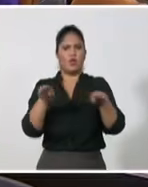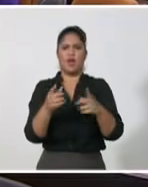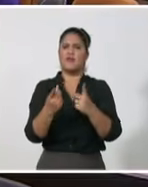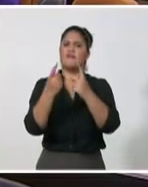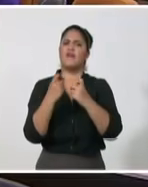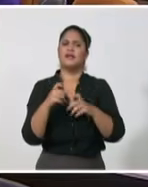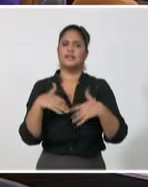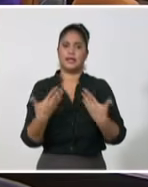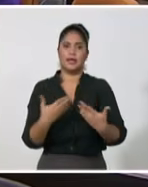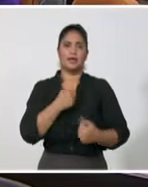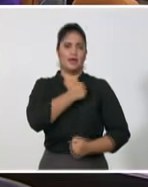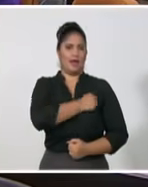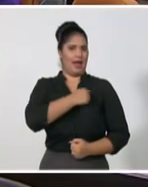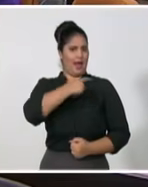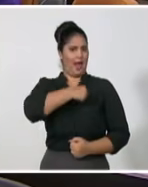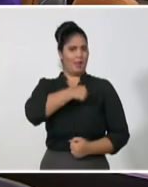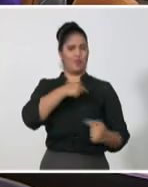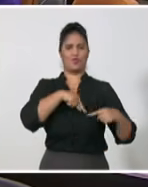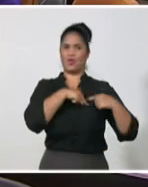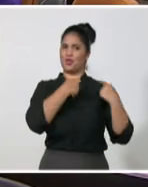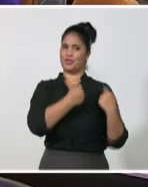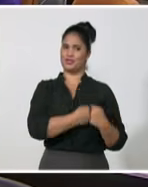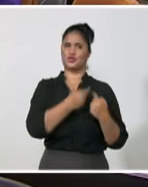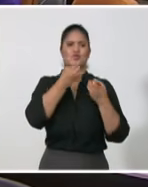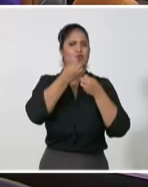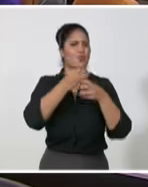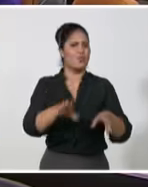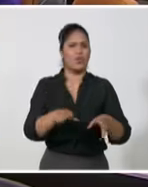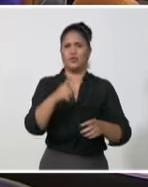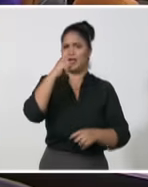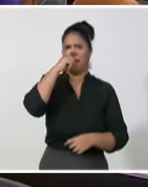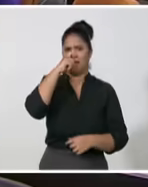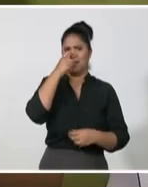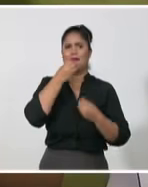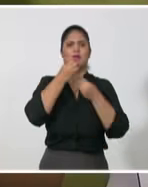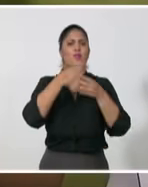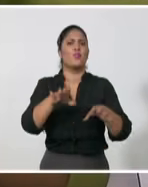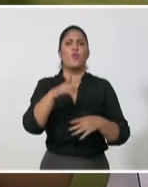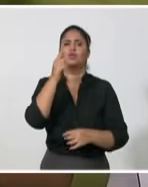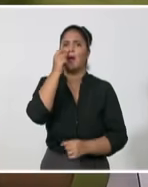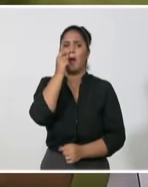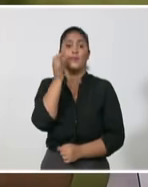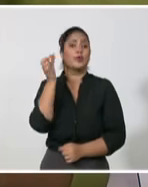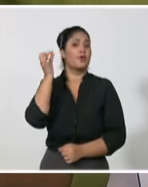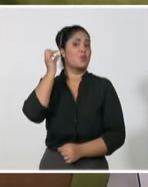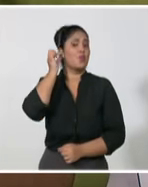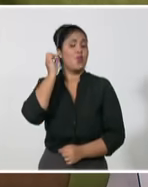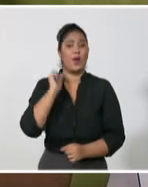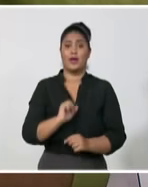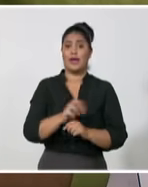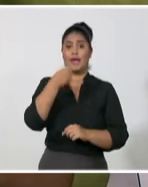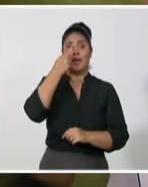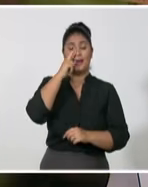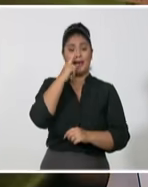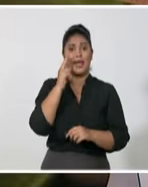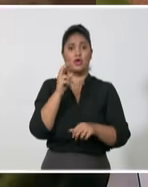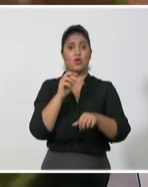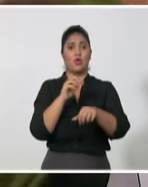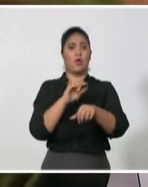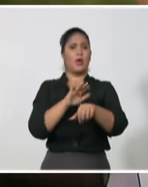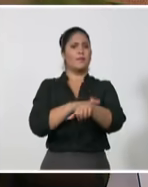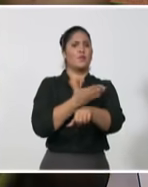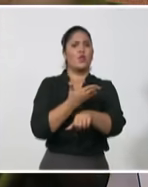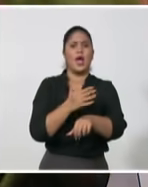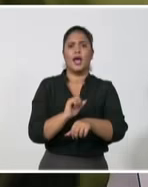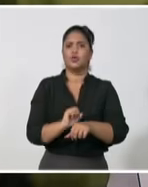cambie y entonces en esta obra de formación de los cuadros el jefe tiene que tener amor por la formación del que